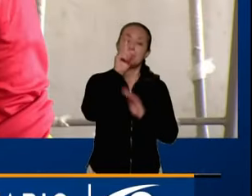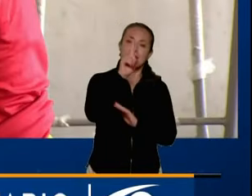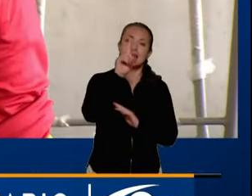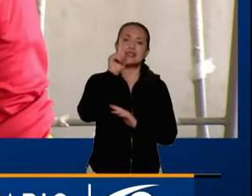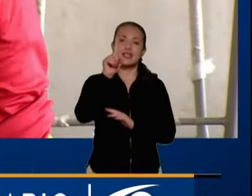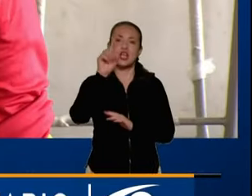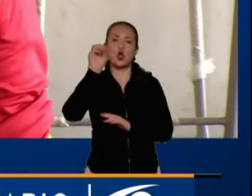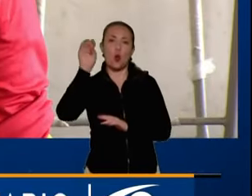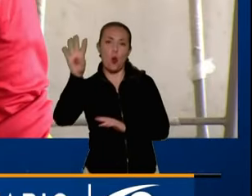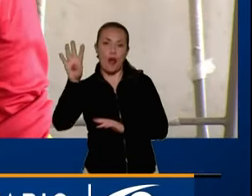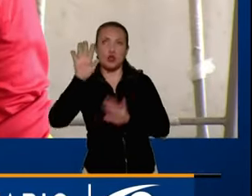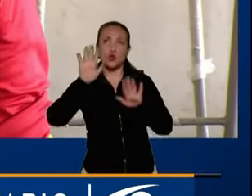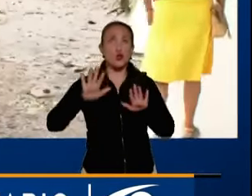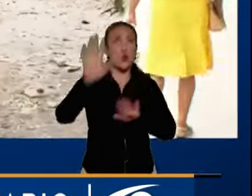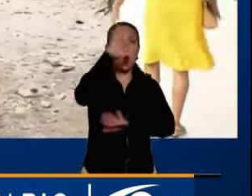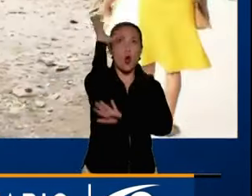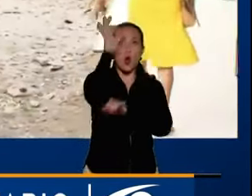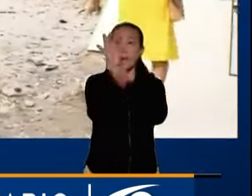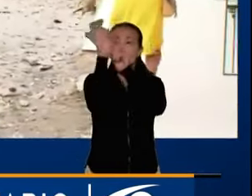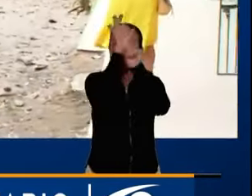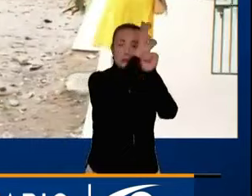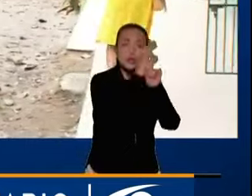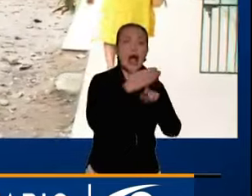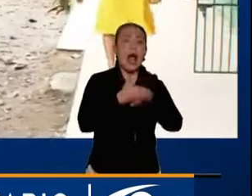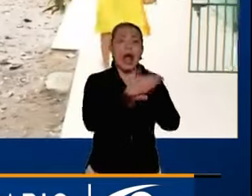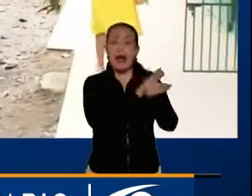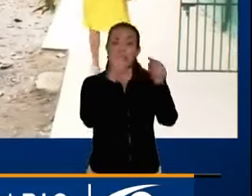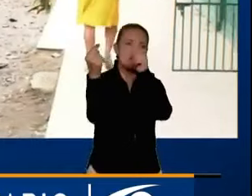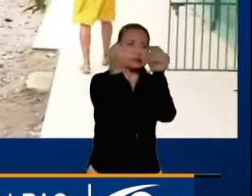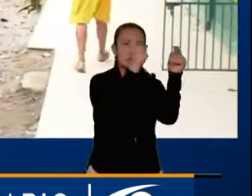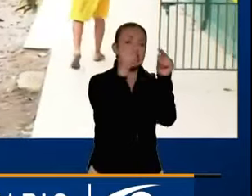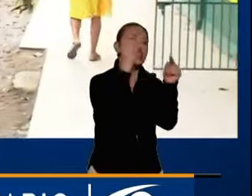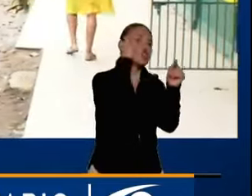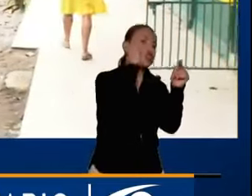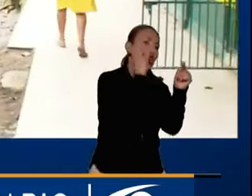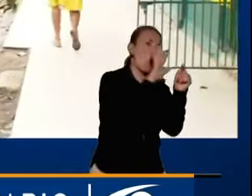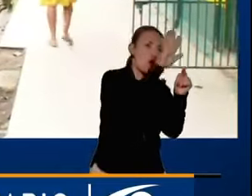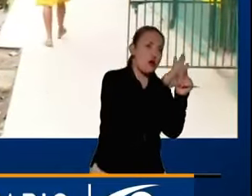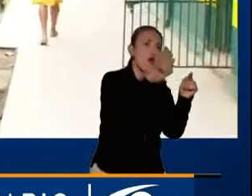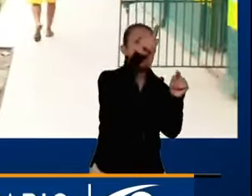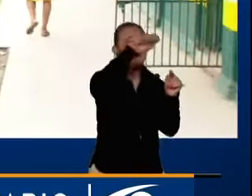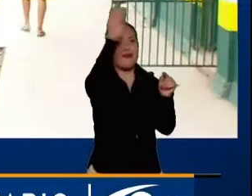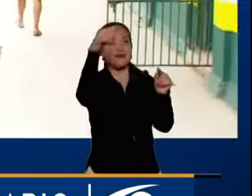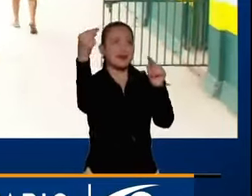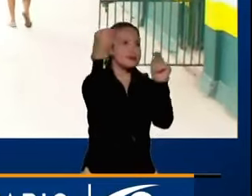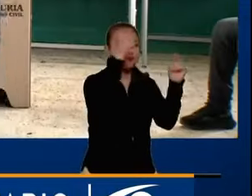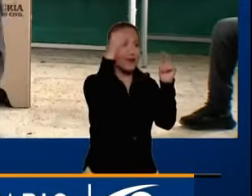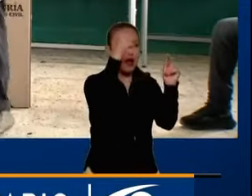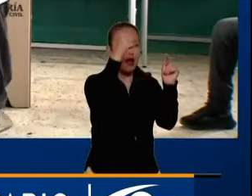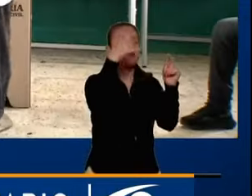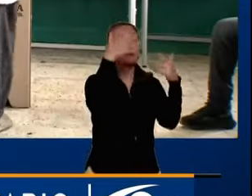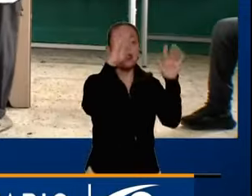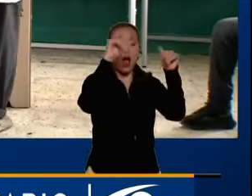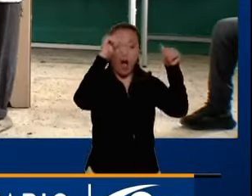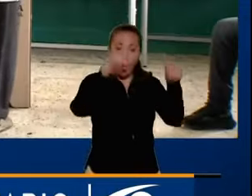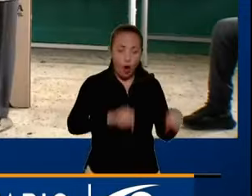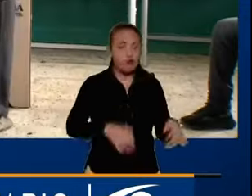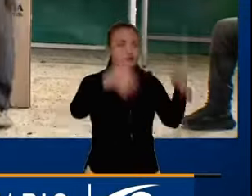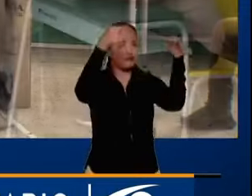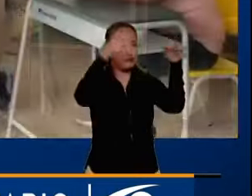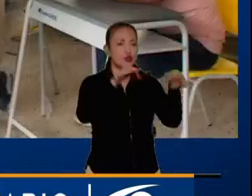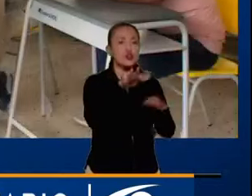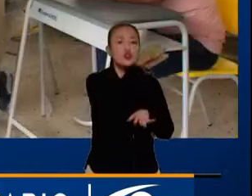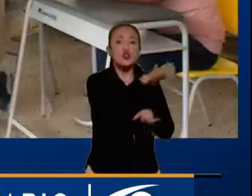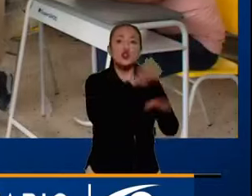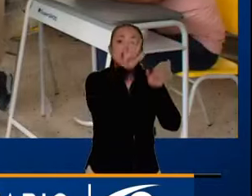era un corregimiento y estaba en una disputa territorial entre el departamento del Chocó y el departamento de Antioquia. Pero por primera vez hoy, todos los bajirenses